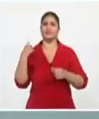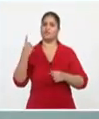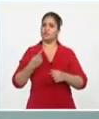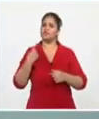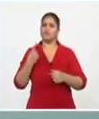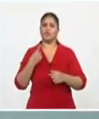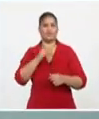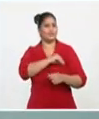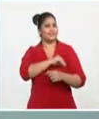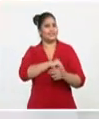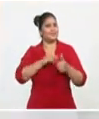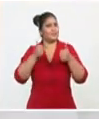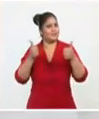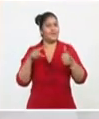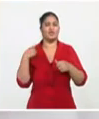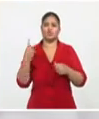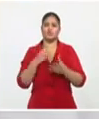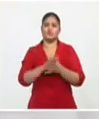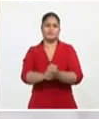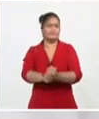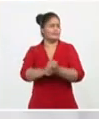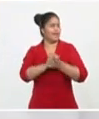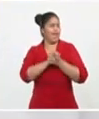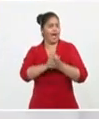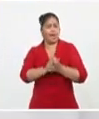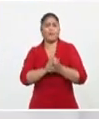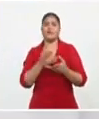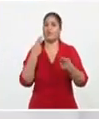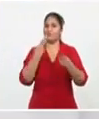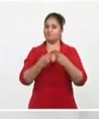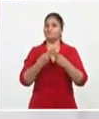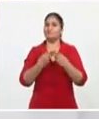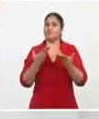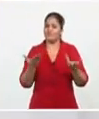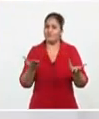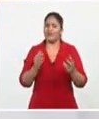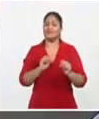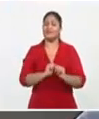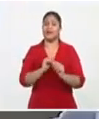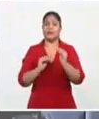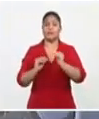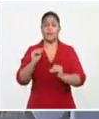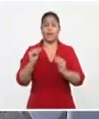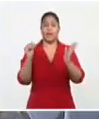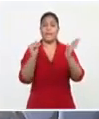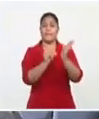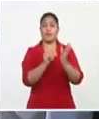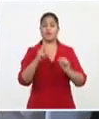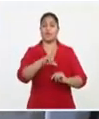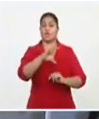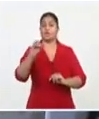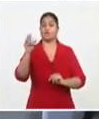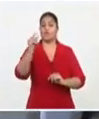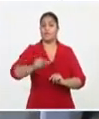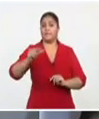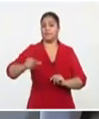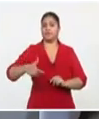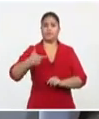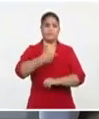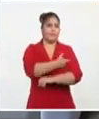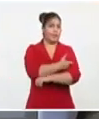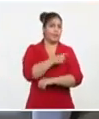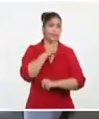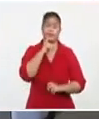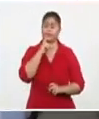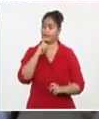nos ha puesto ese calor. Somos hermanos. Hay que decir que más de 1.200 personas no pudieron entrar